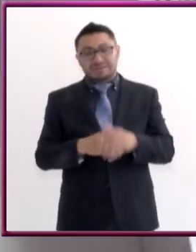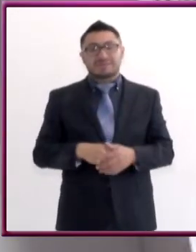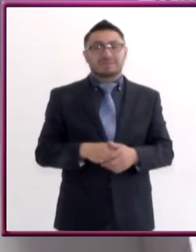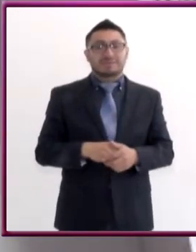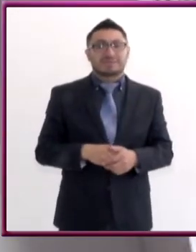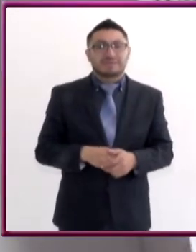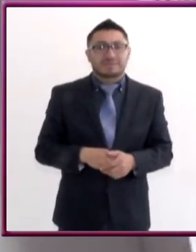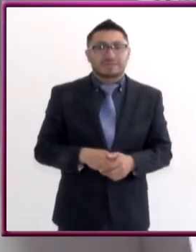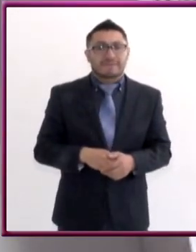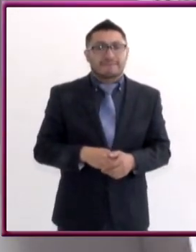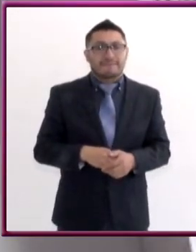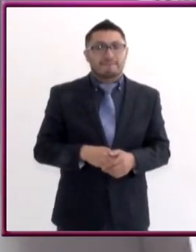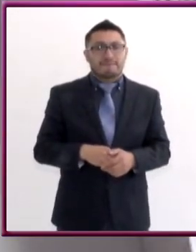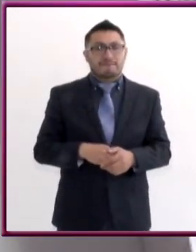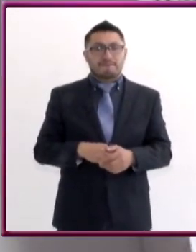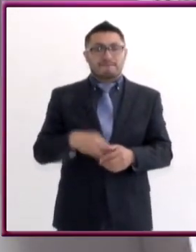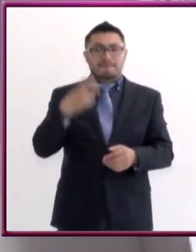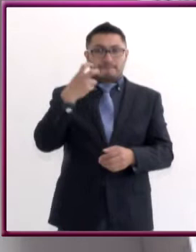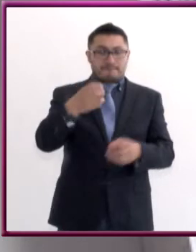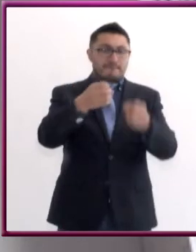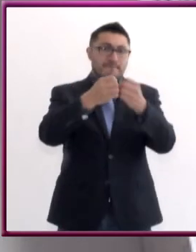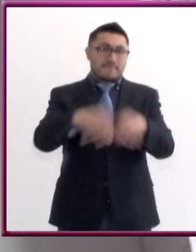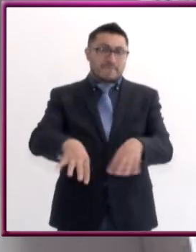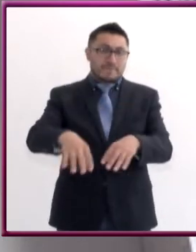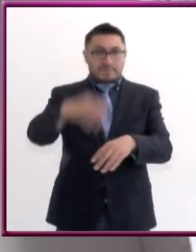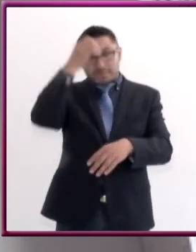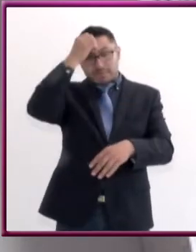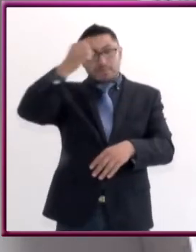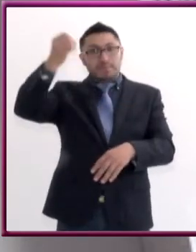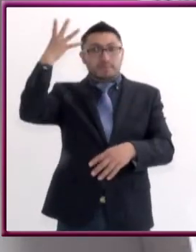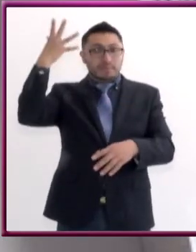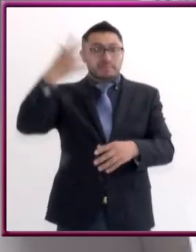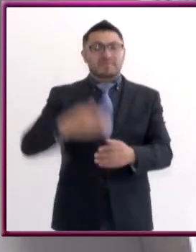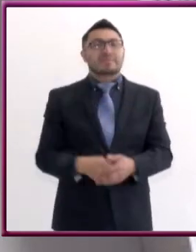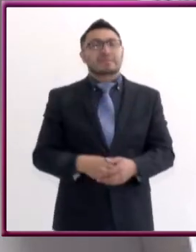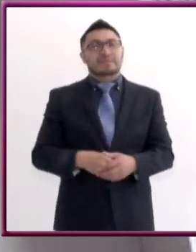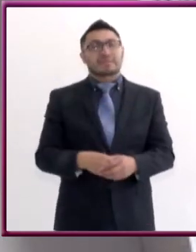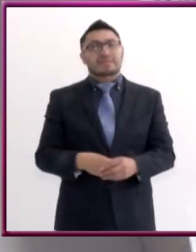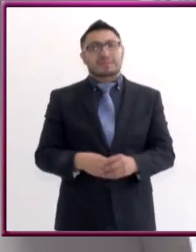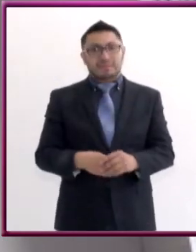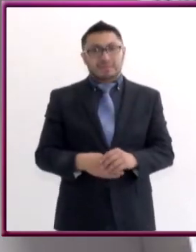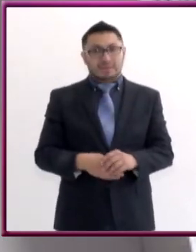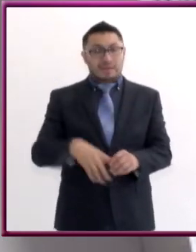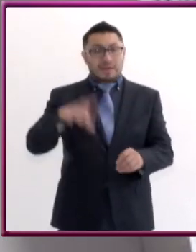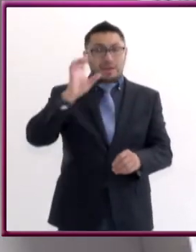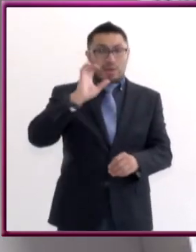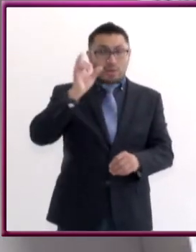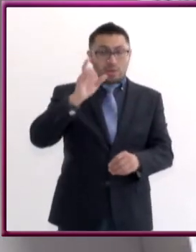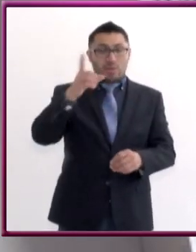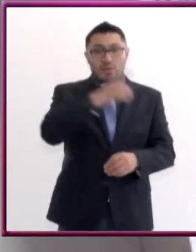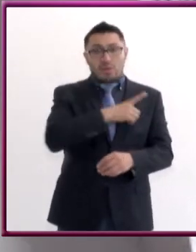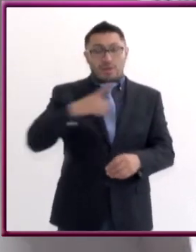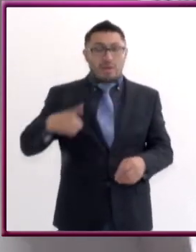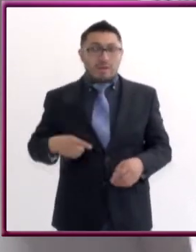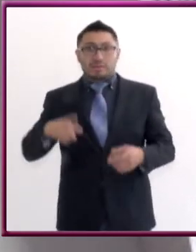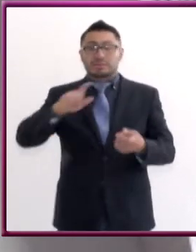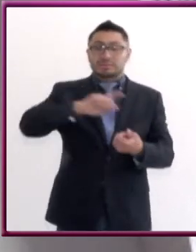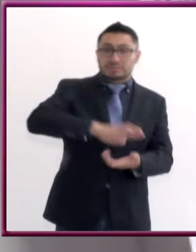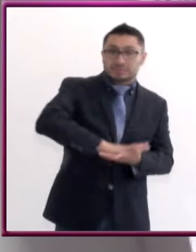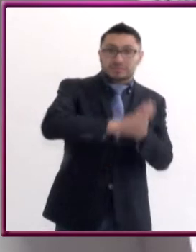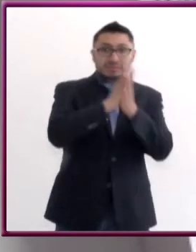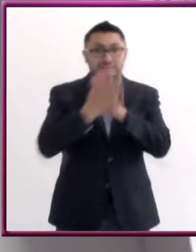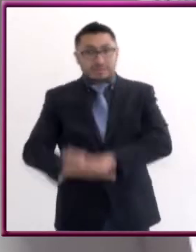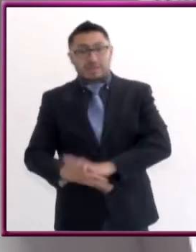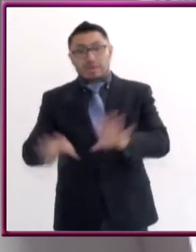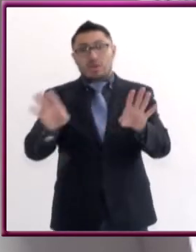y el impacto de esa pérdida, cuando lo que tendría que suceder es que